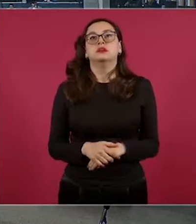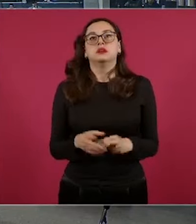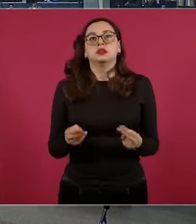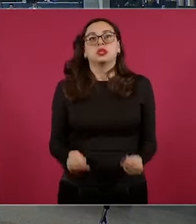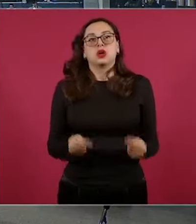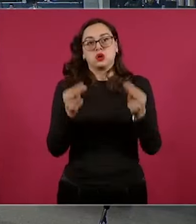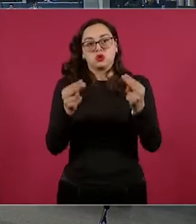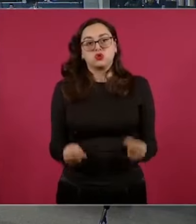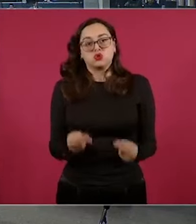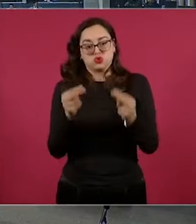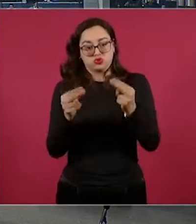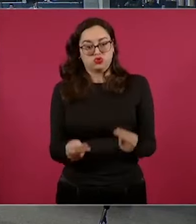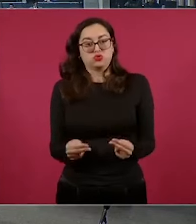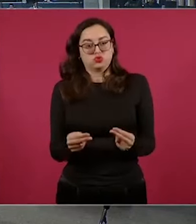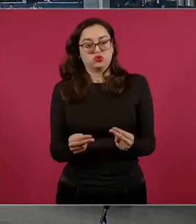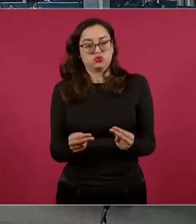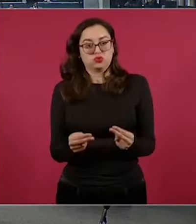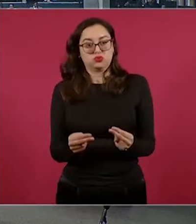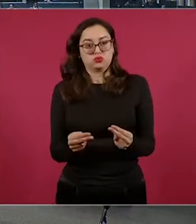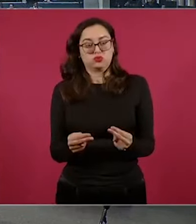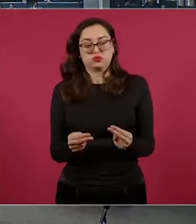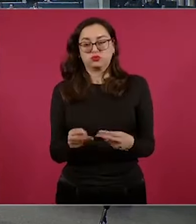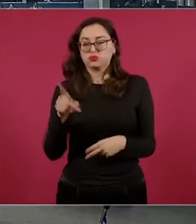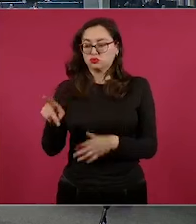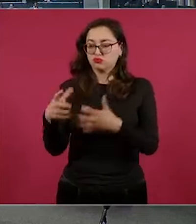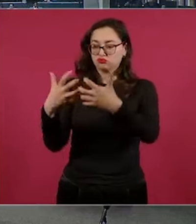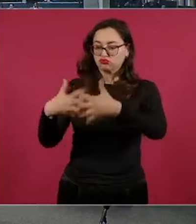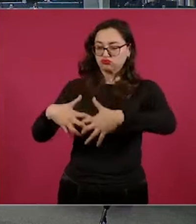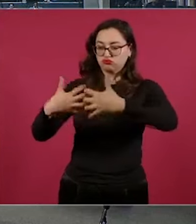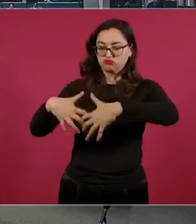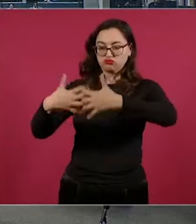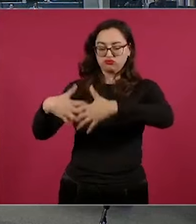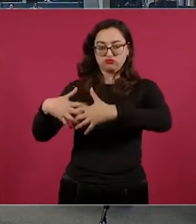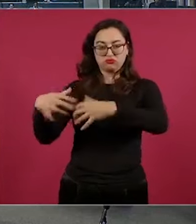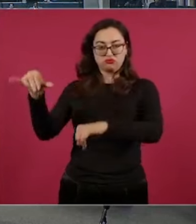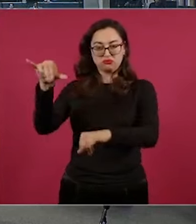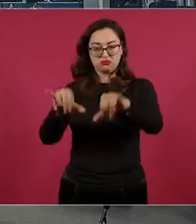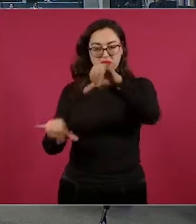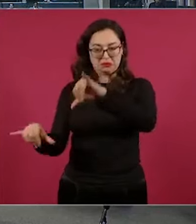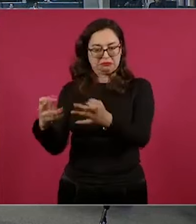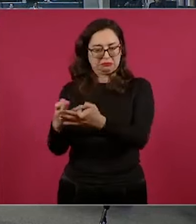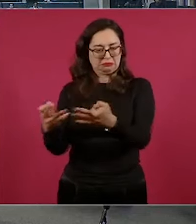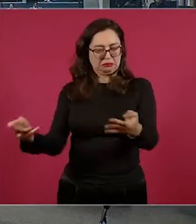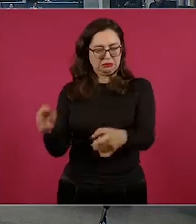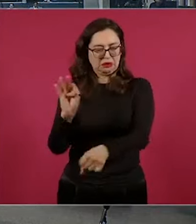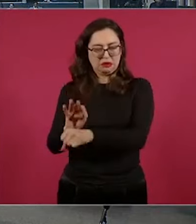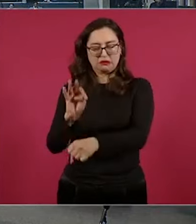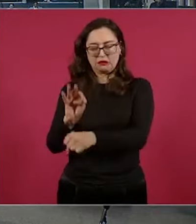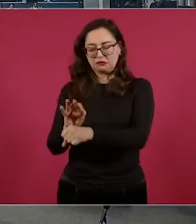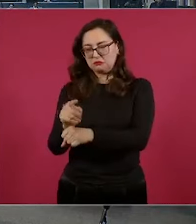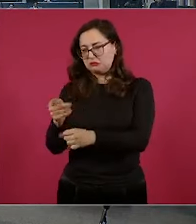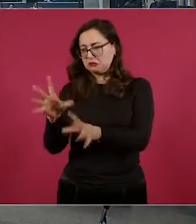una fábrica de fertilizantes que costaba 50 millones de